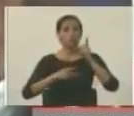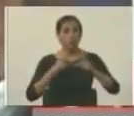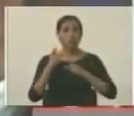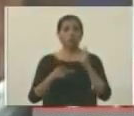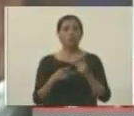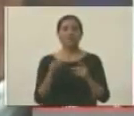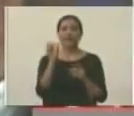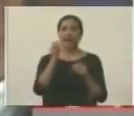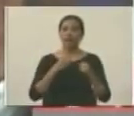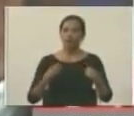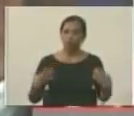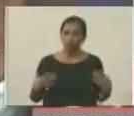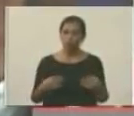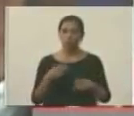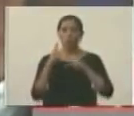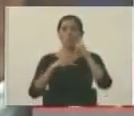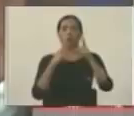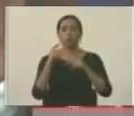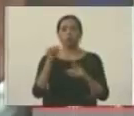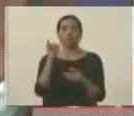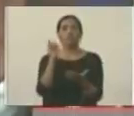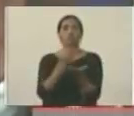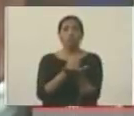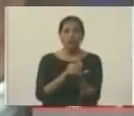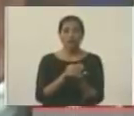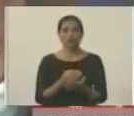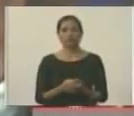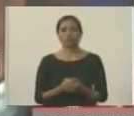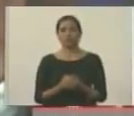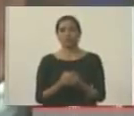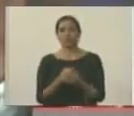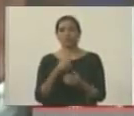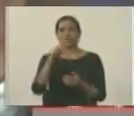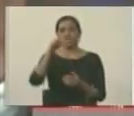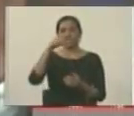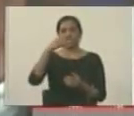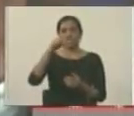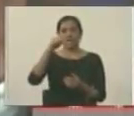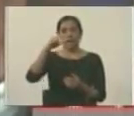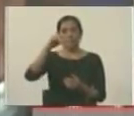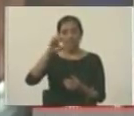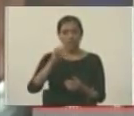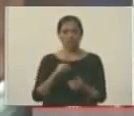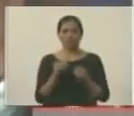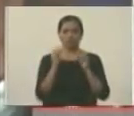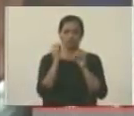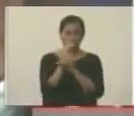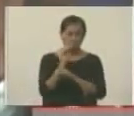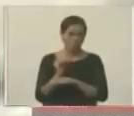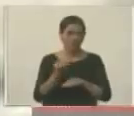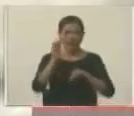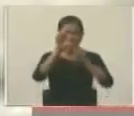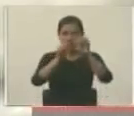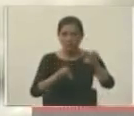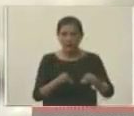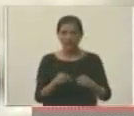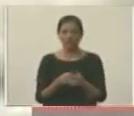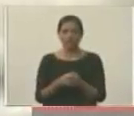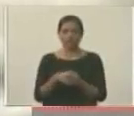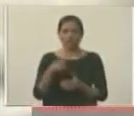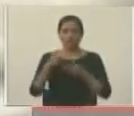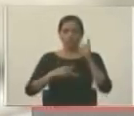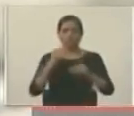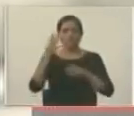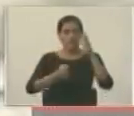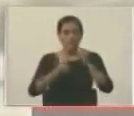producen arroz, producen yuca, ñame, crían animales, producen leche, carne,